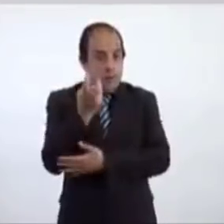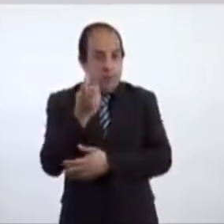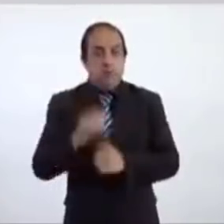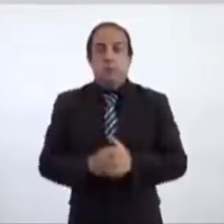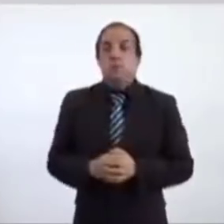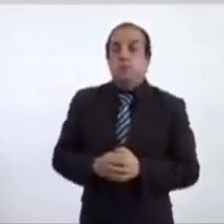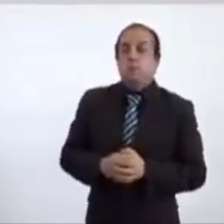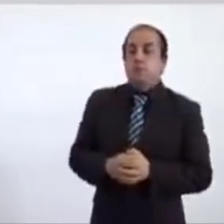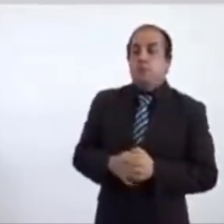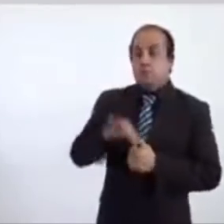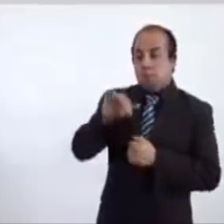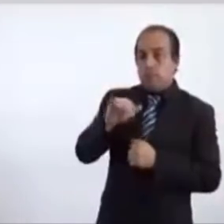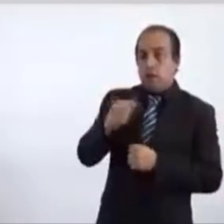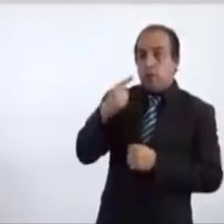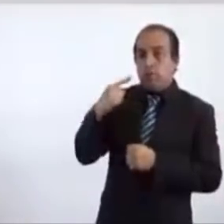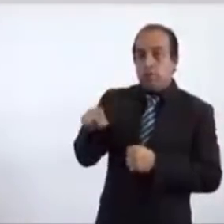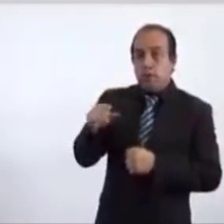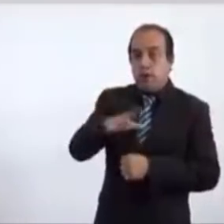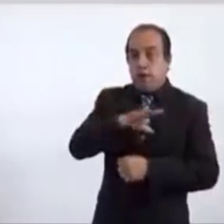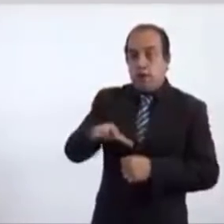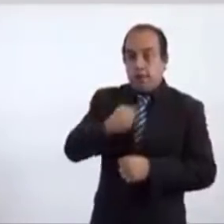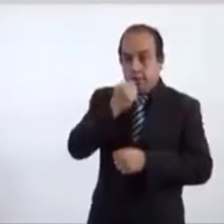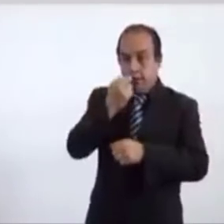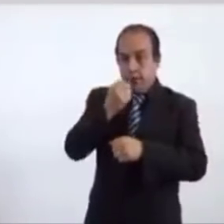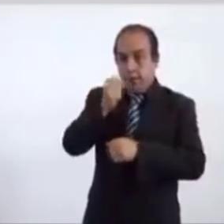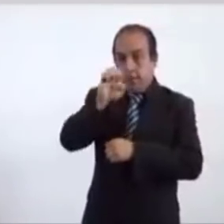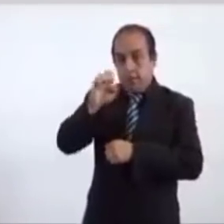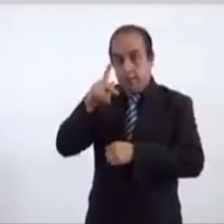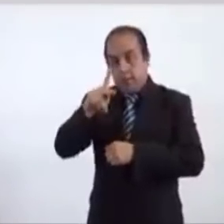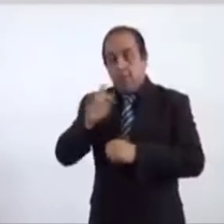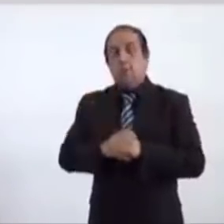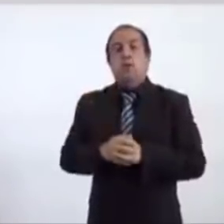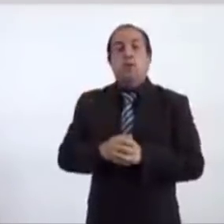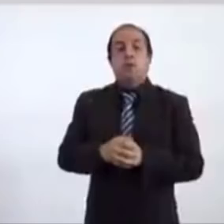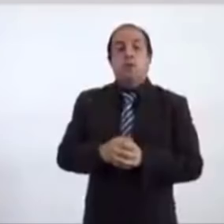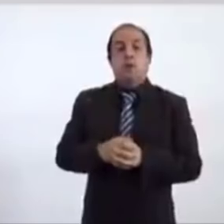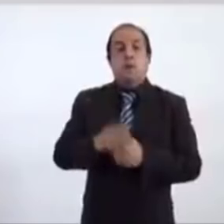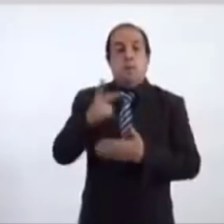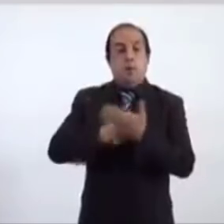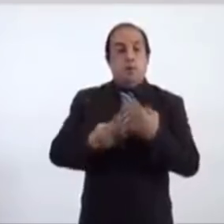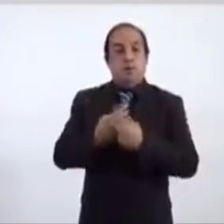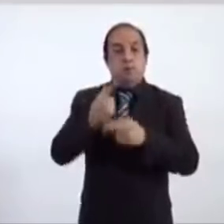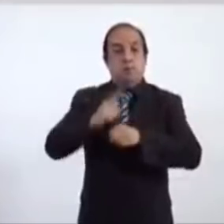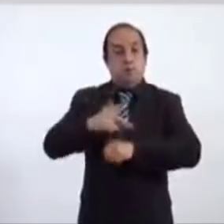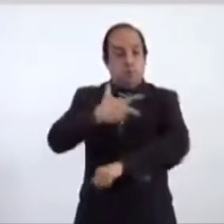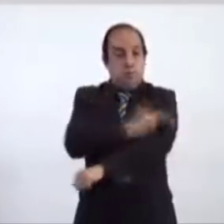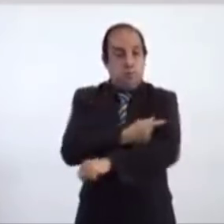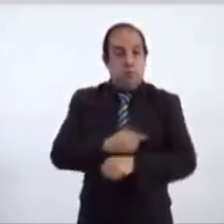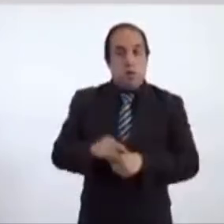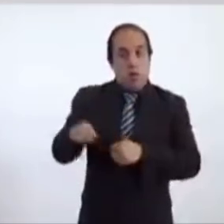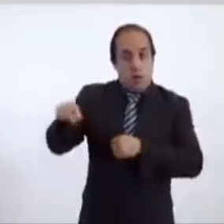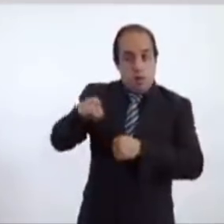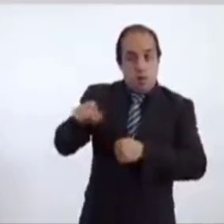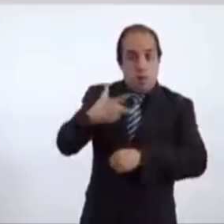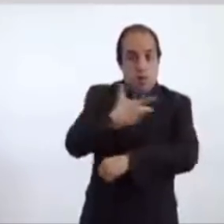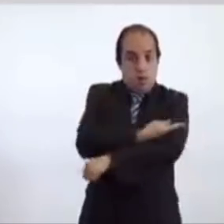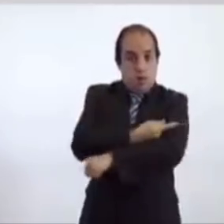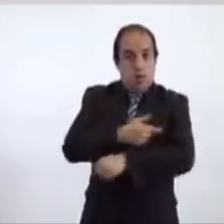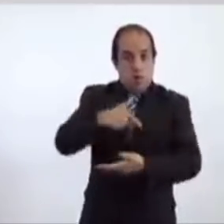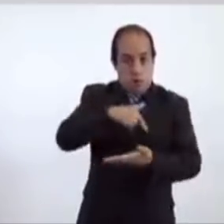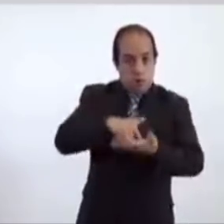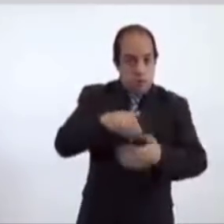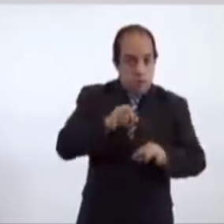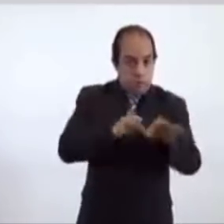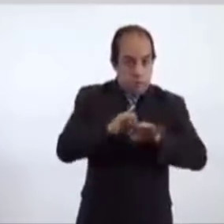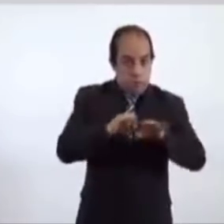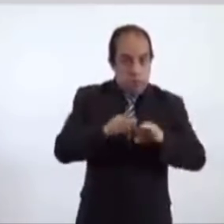Sí, la orientación general de la Secretaría de Educación Pública y del Programa Nacional de Vacunación es que se vacunen en donde trabajan.